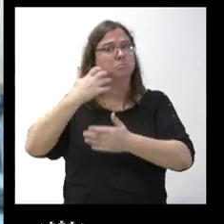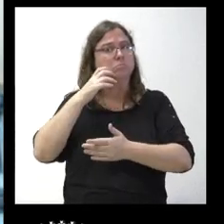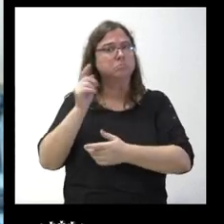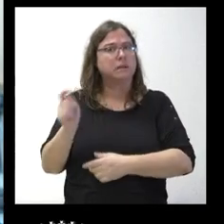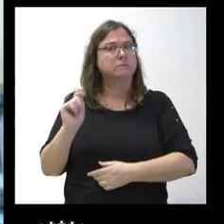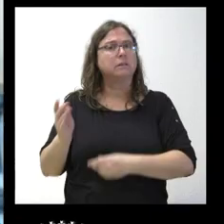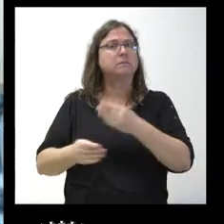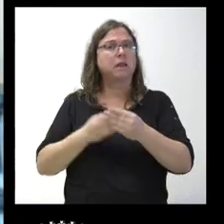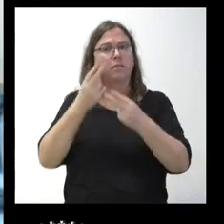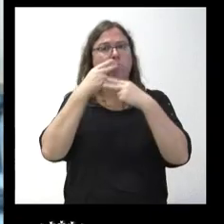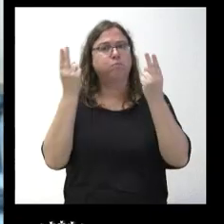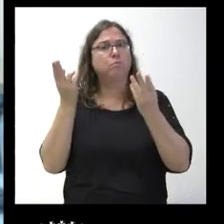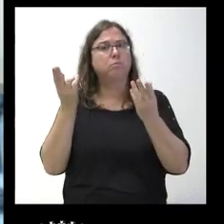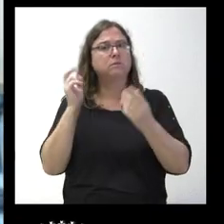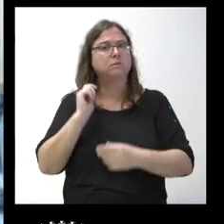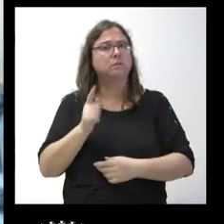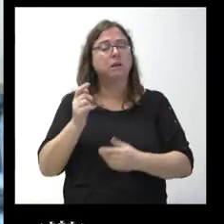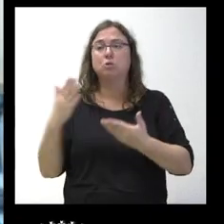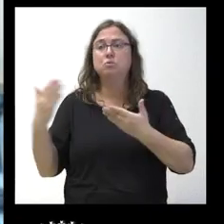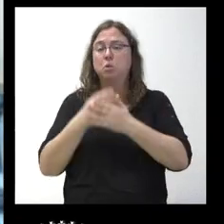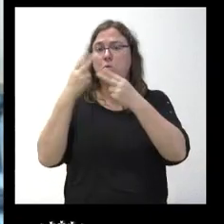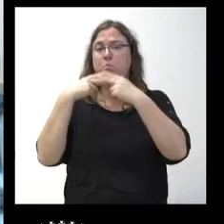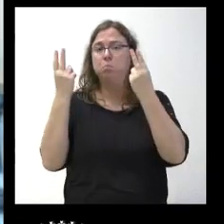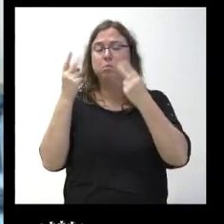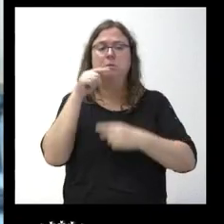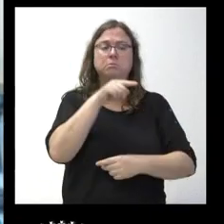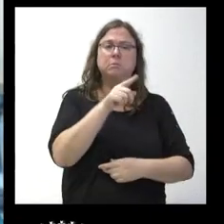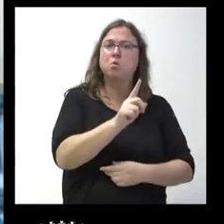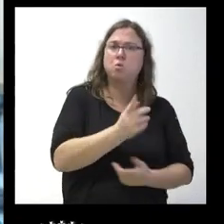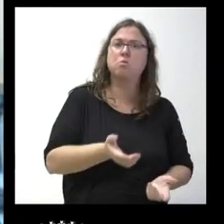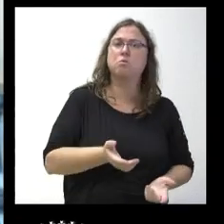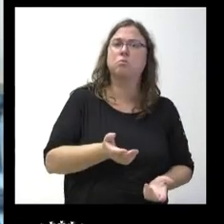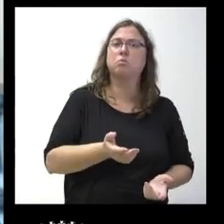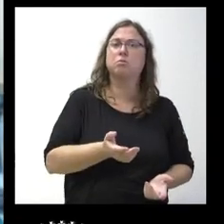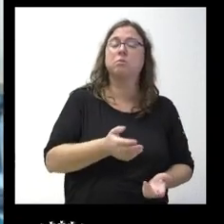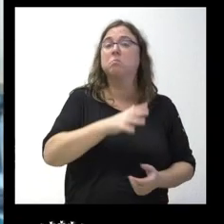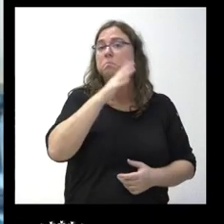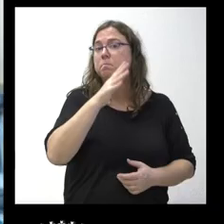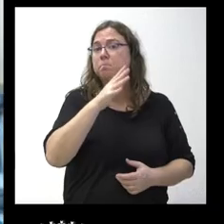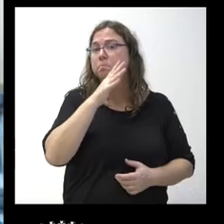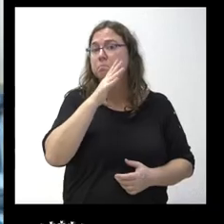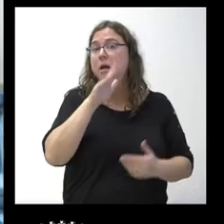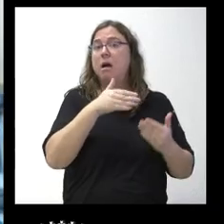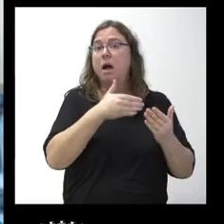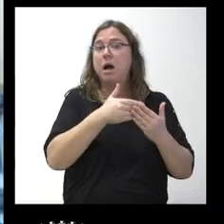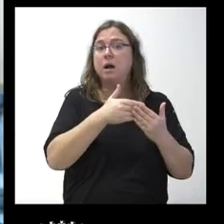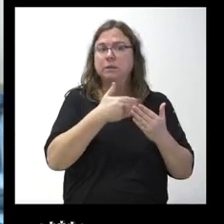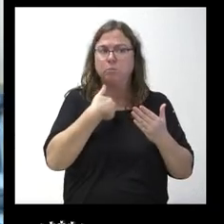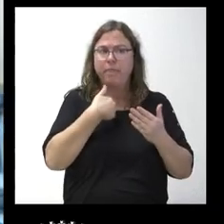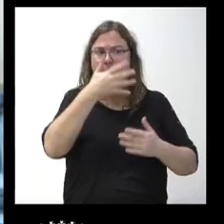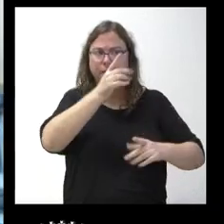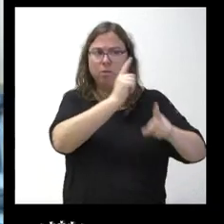suele se suele publicar todo y y aquí no está pasando y y no sé si sería incluso recorrible No